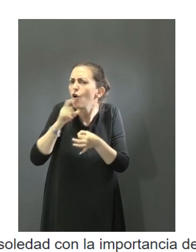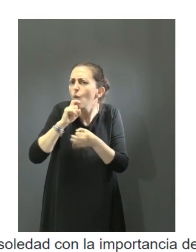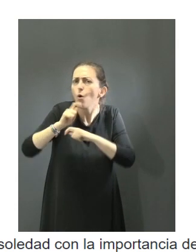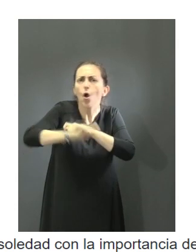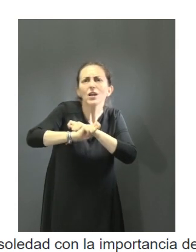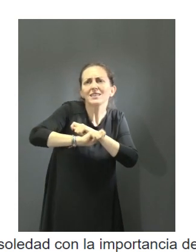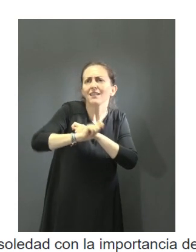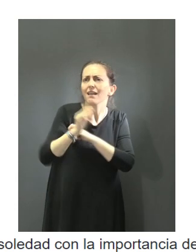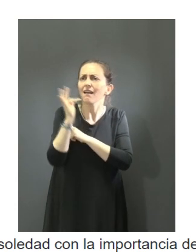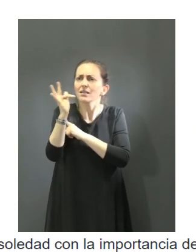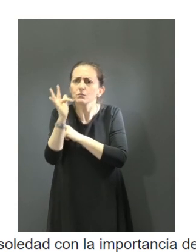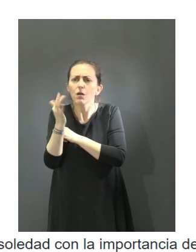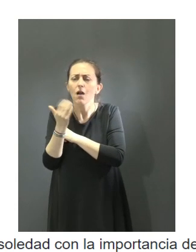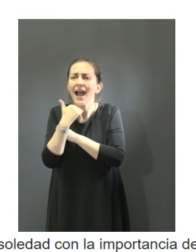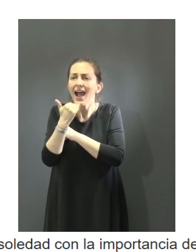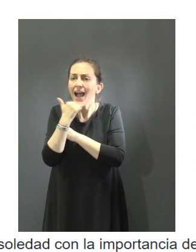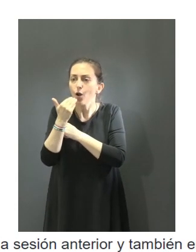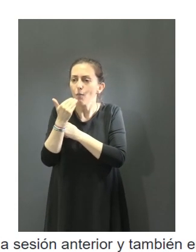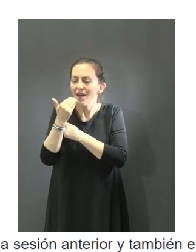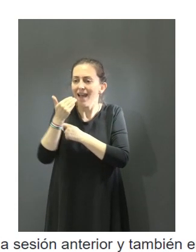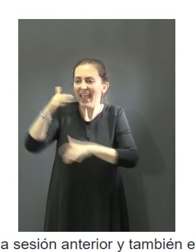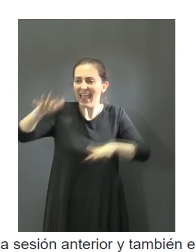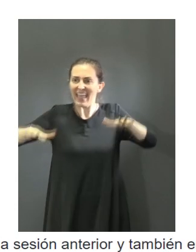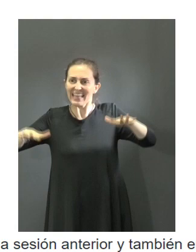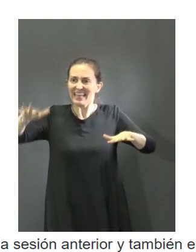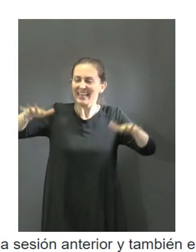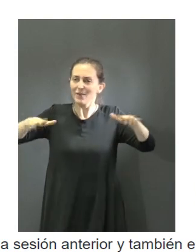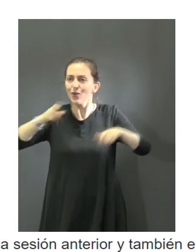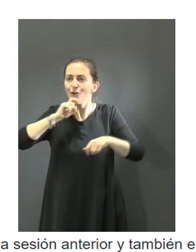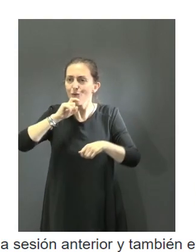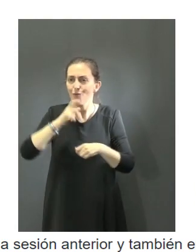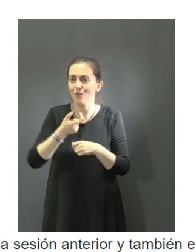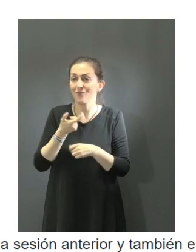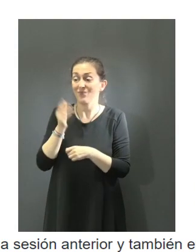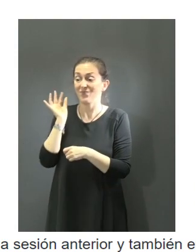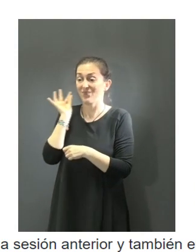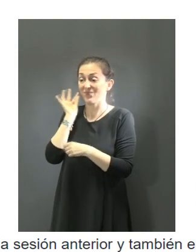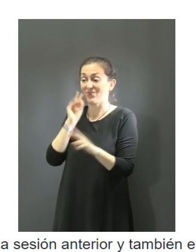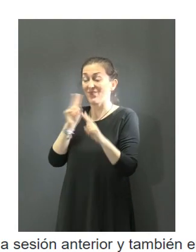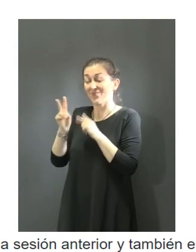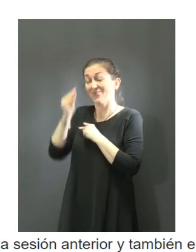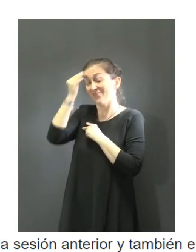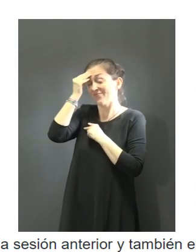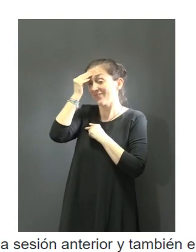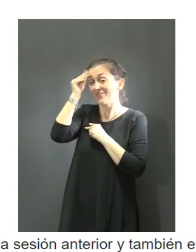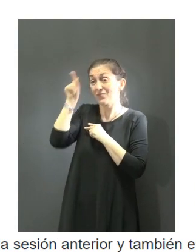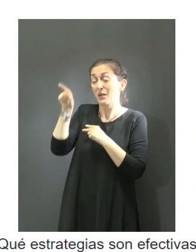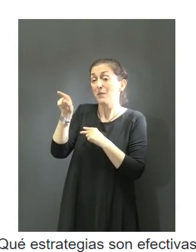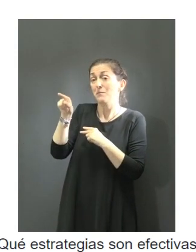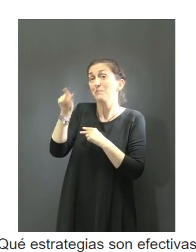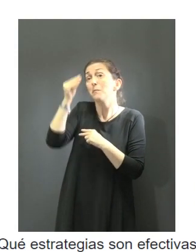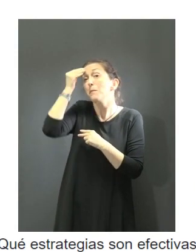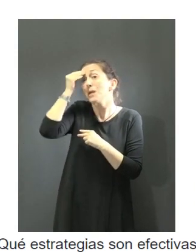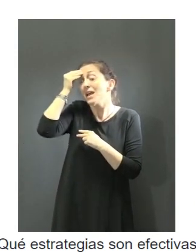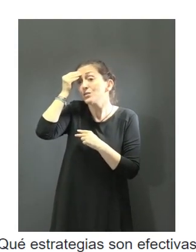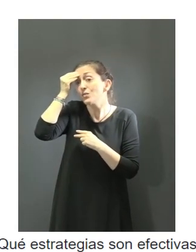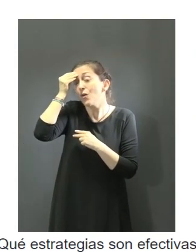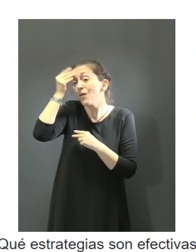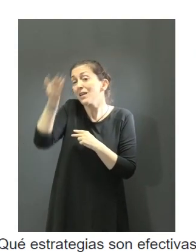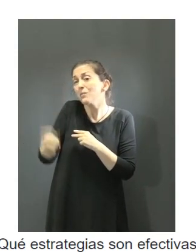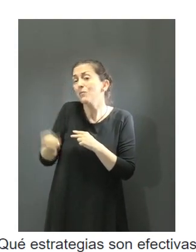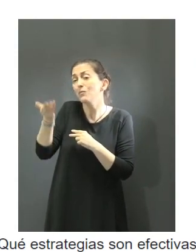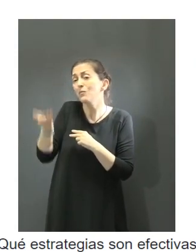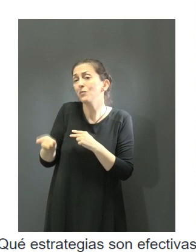estrategias son efectivas para lograr este equilibrio? Yo creo que una parte, desde luego, es